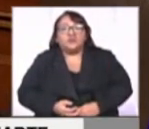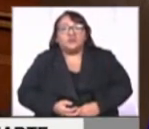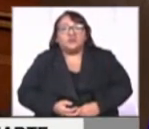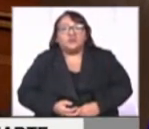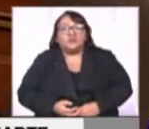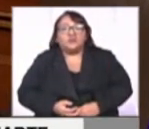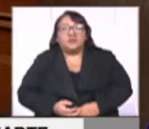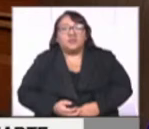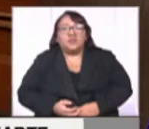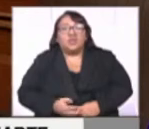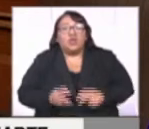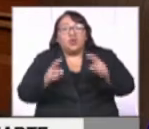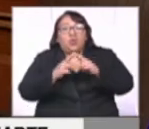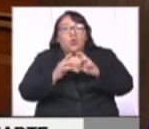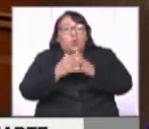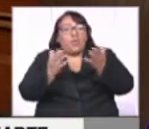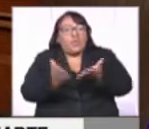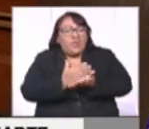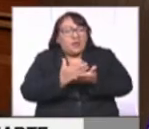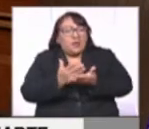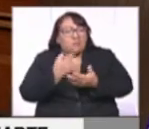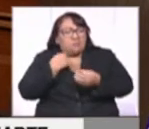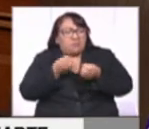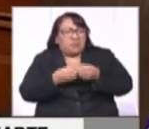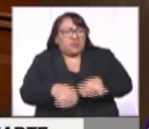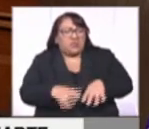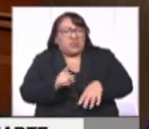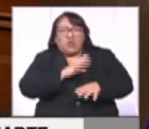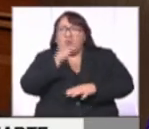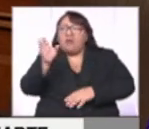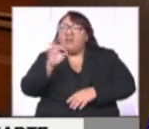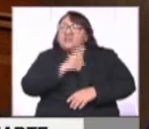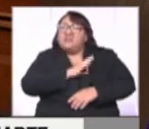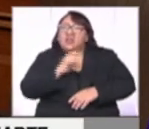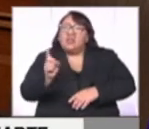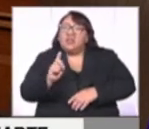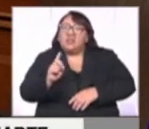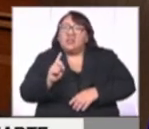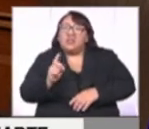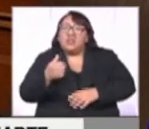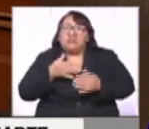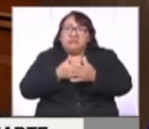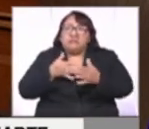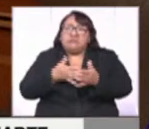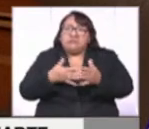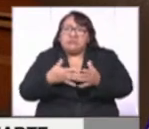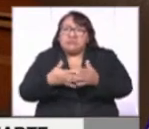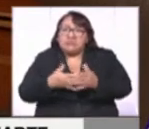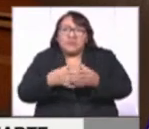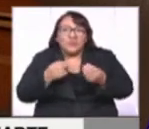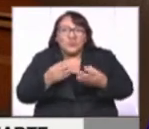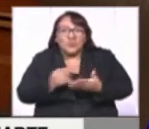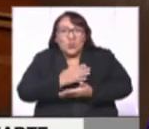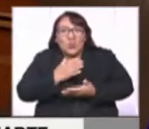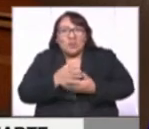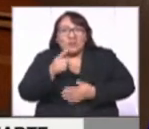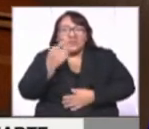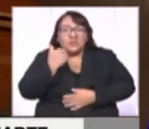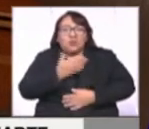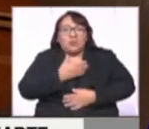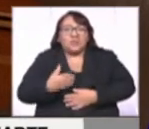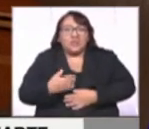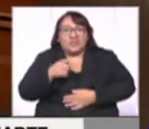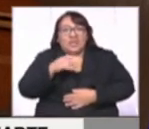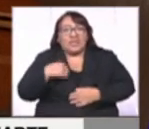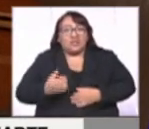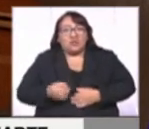encontrar cuadernos perdidos, esta conducta de no asistir a la fiscalía, esta obstaculización, señor presidente, de parte